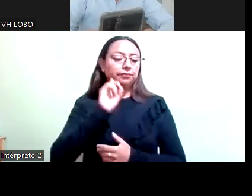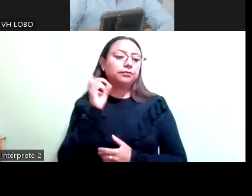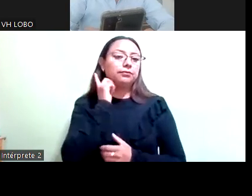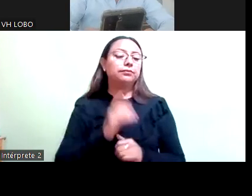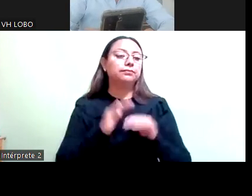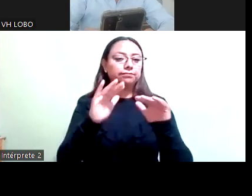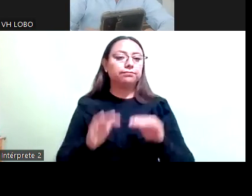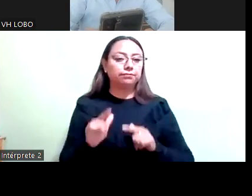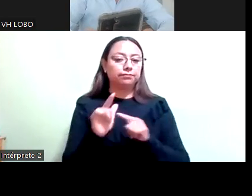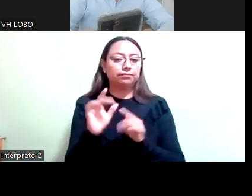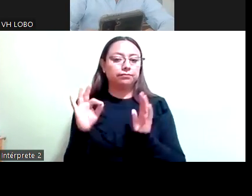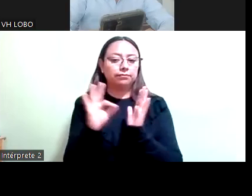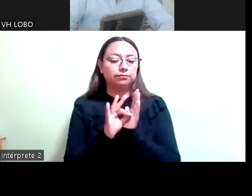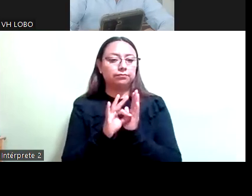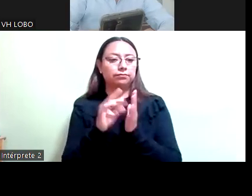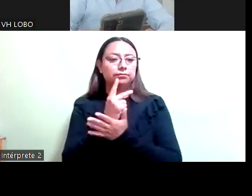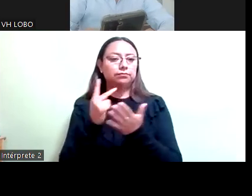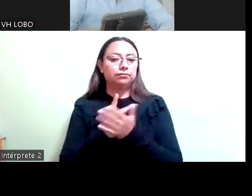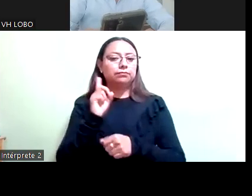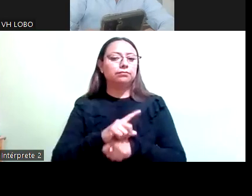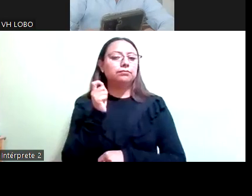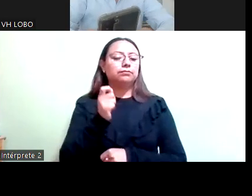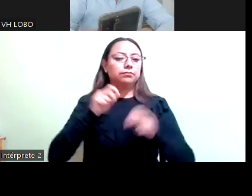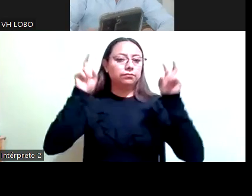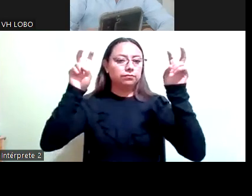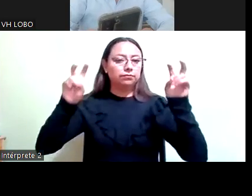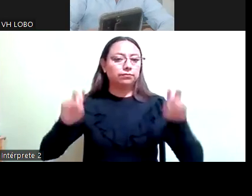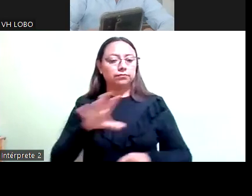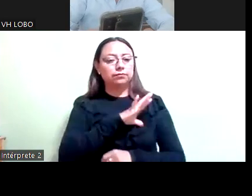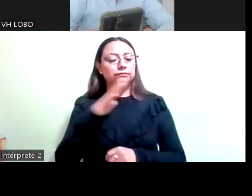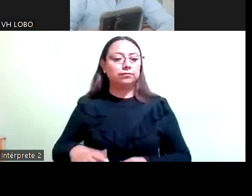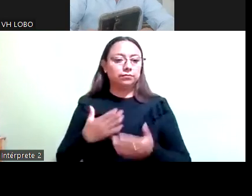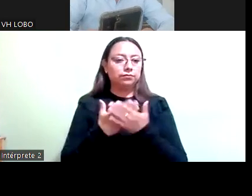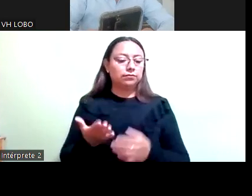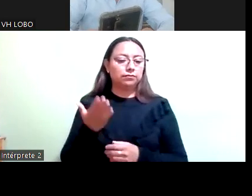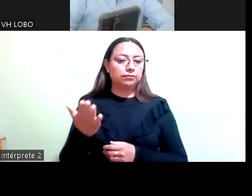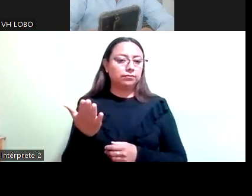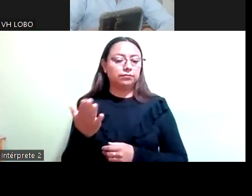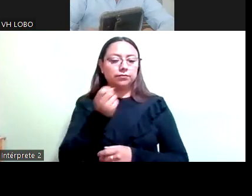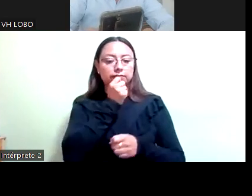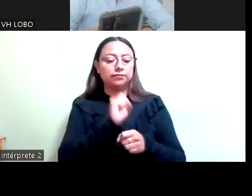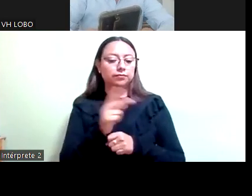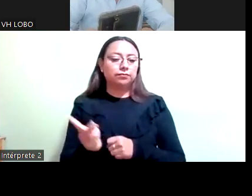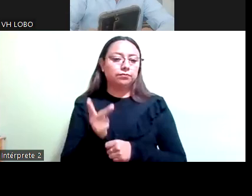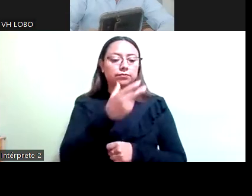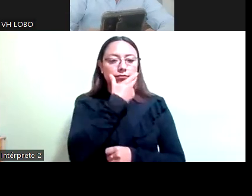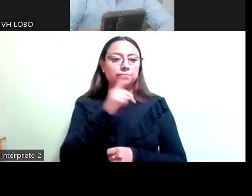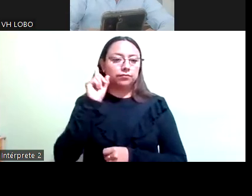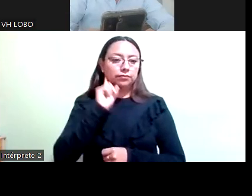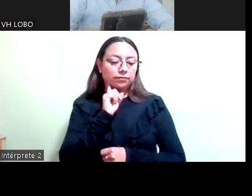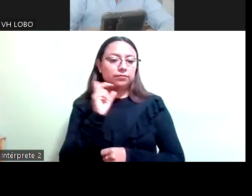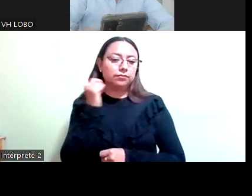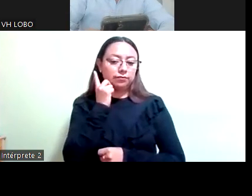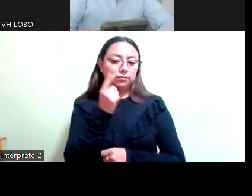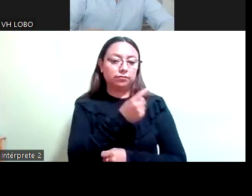El siguiente punto en el orden del día son los asuntos generales, por lo que solicito a la Secretaría preguntar a las y los diputados si desean incorporar algún